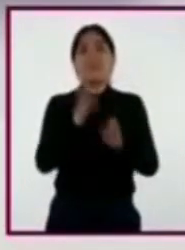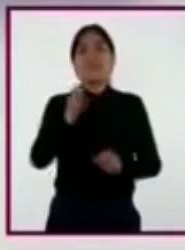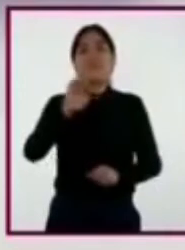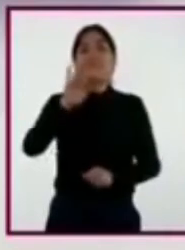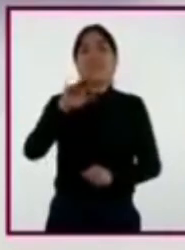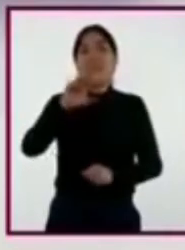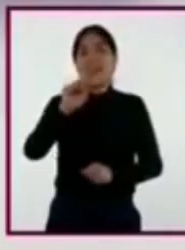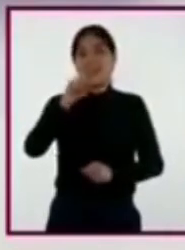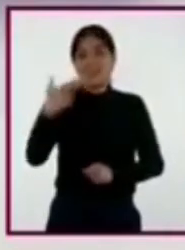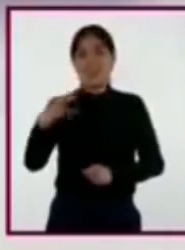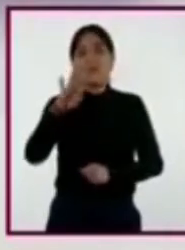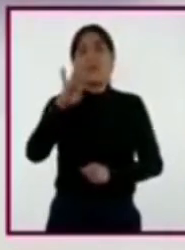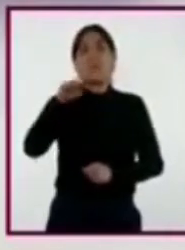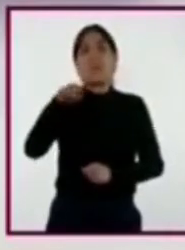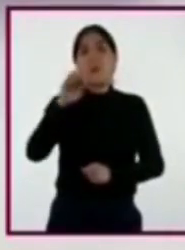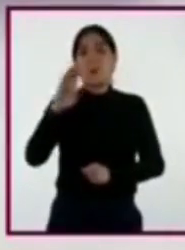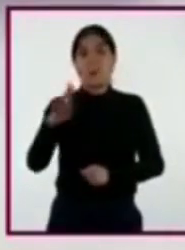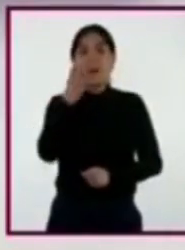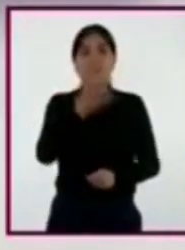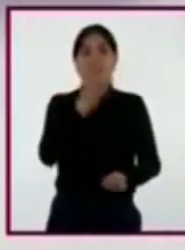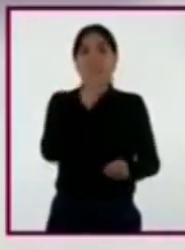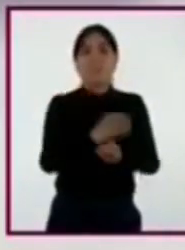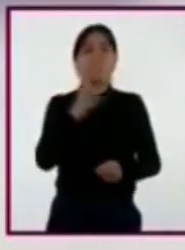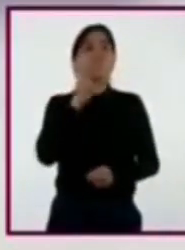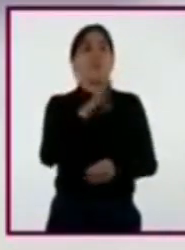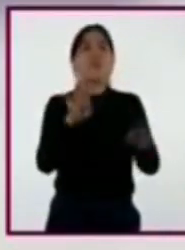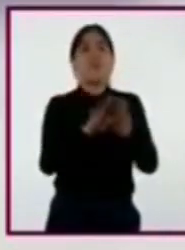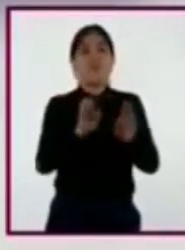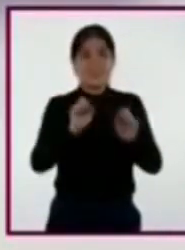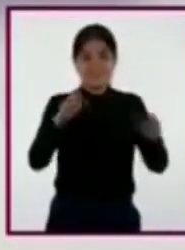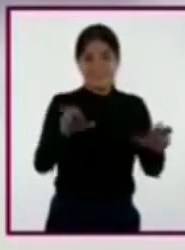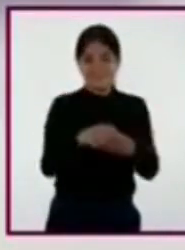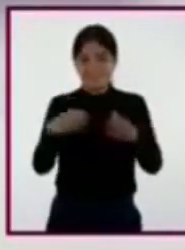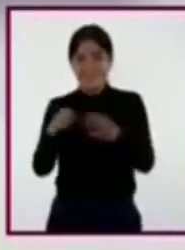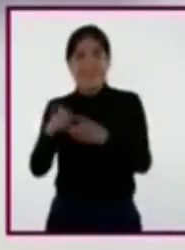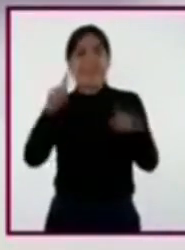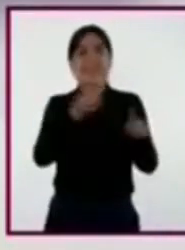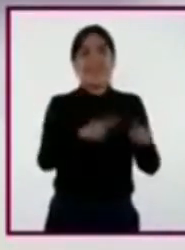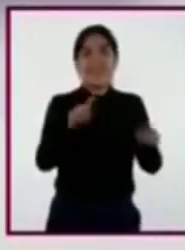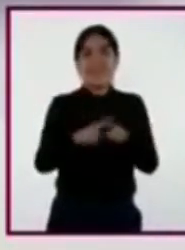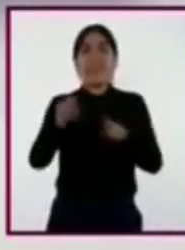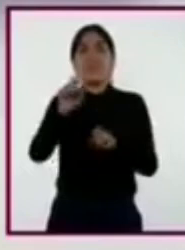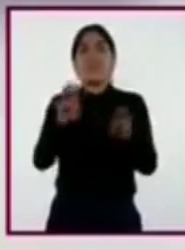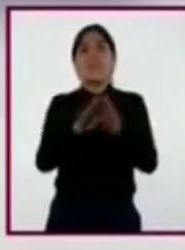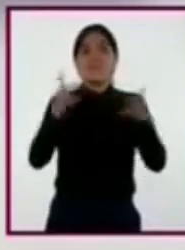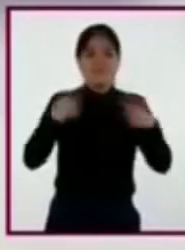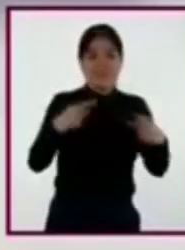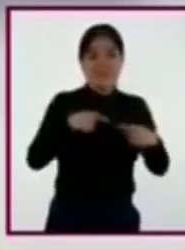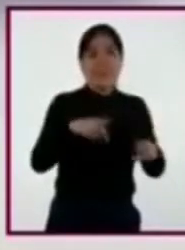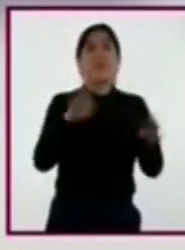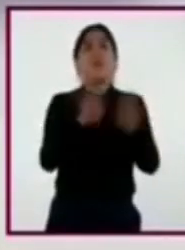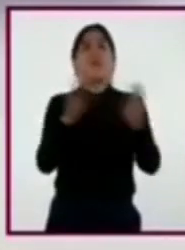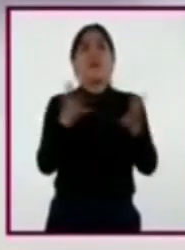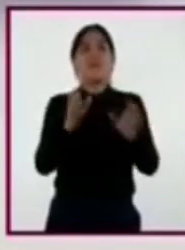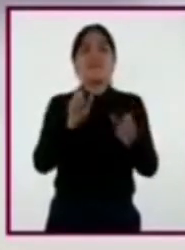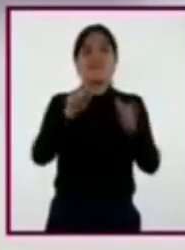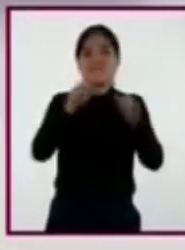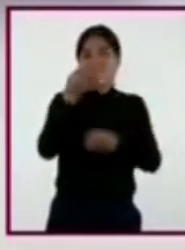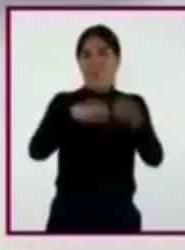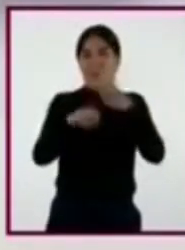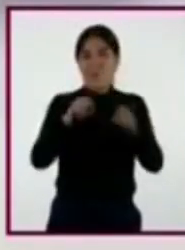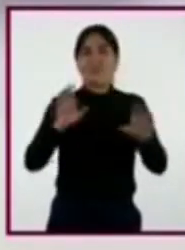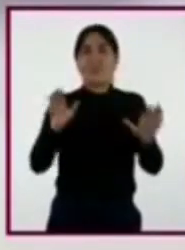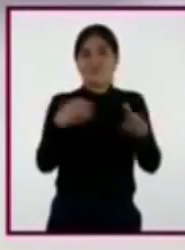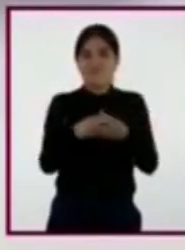mob y en esta ocasión se pudo ver cómo se conjuntaron diferentes elementos para crear una obra en colectivo y